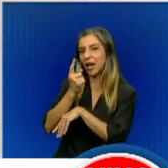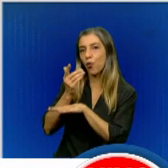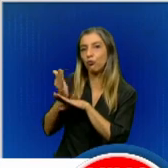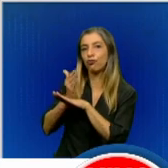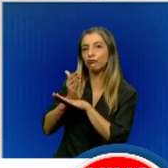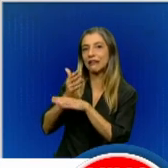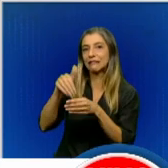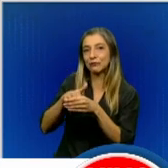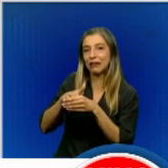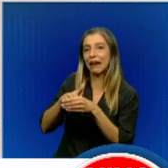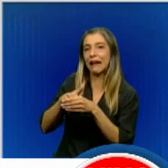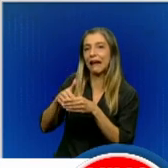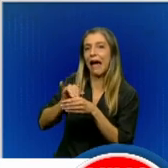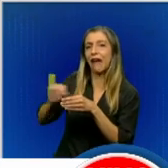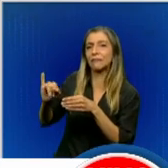sistema